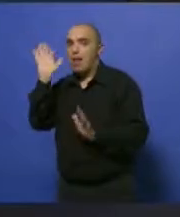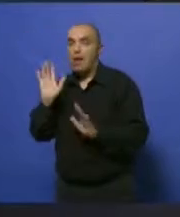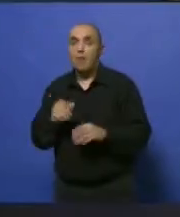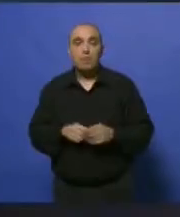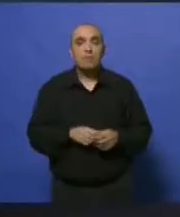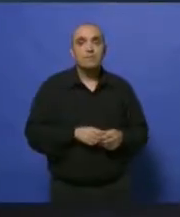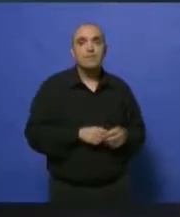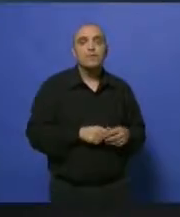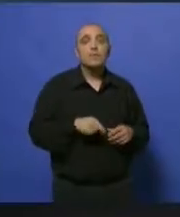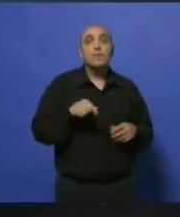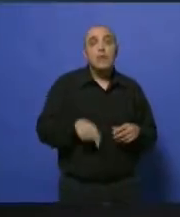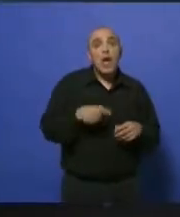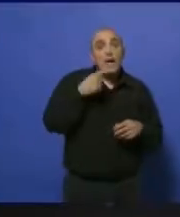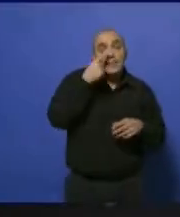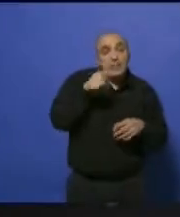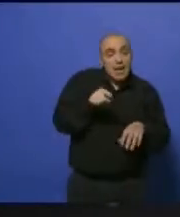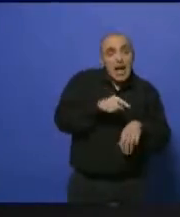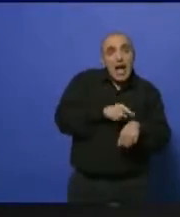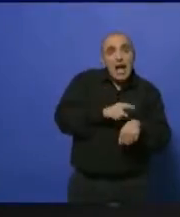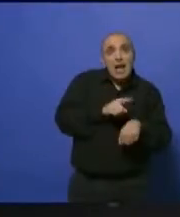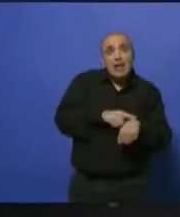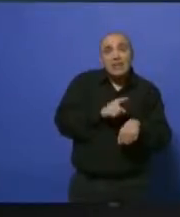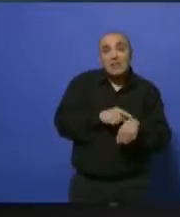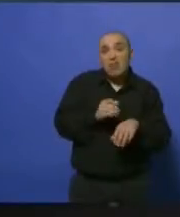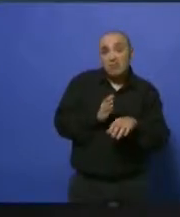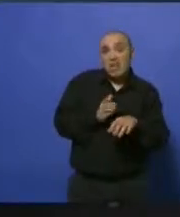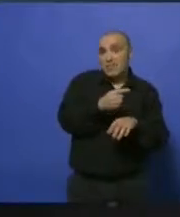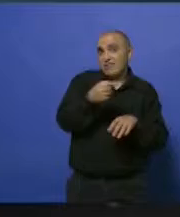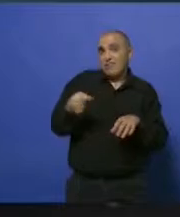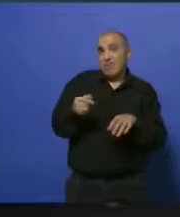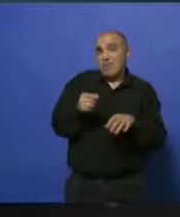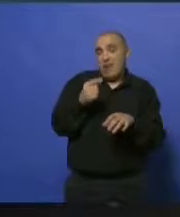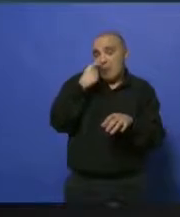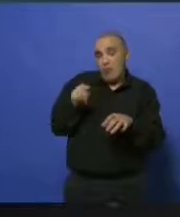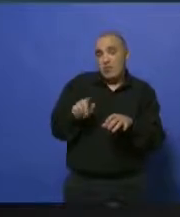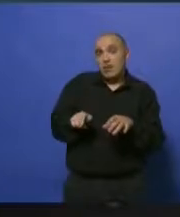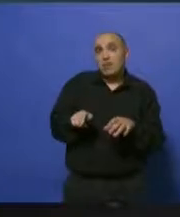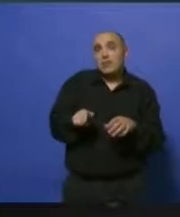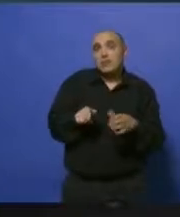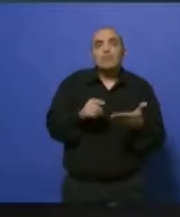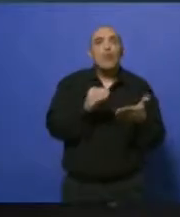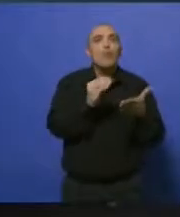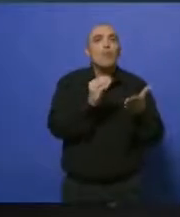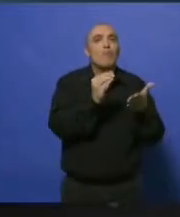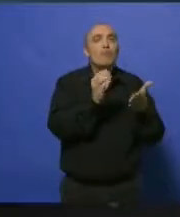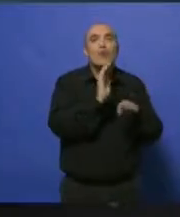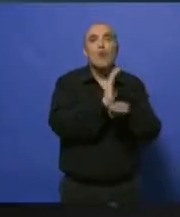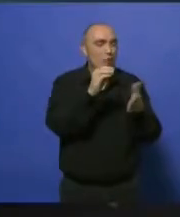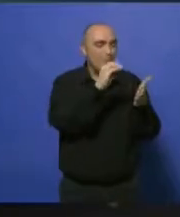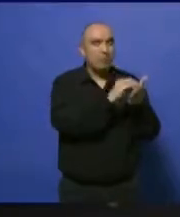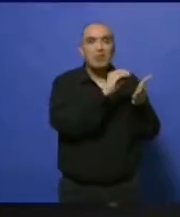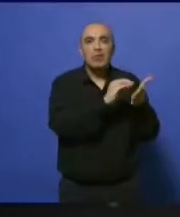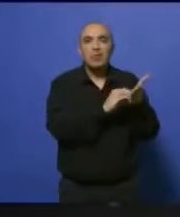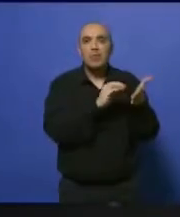las últimas horas para lo que se ha dado en las últimas semanas también, que es el registro de las líneas prepagas. Recordamos que es un nuevo